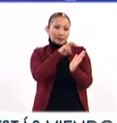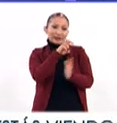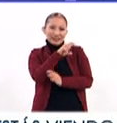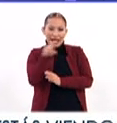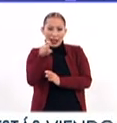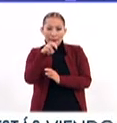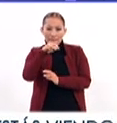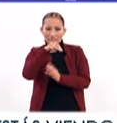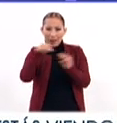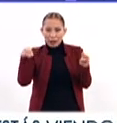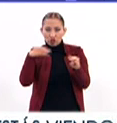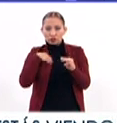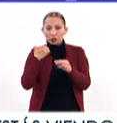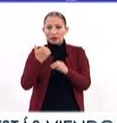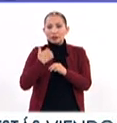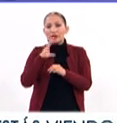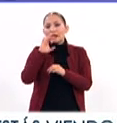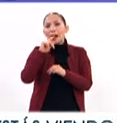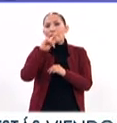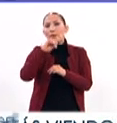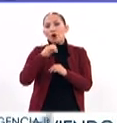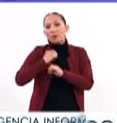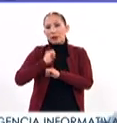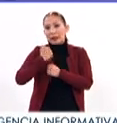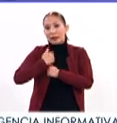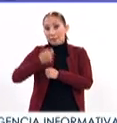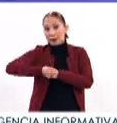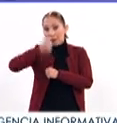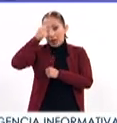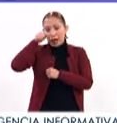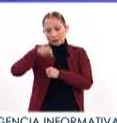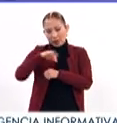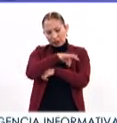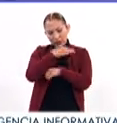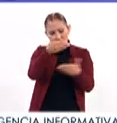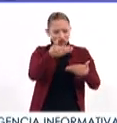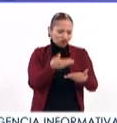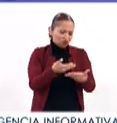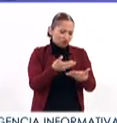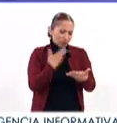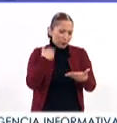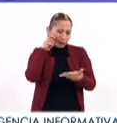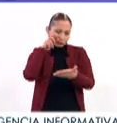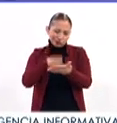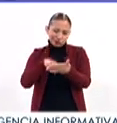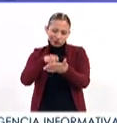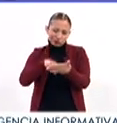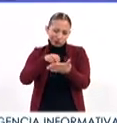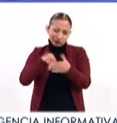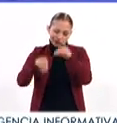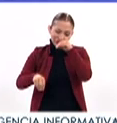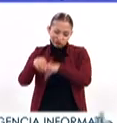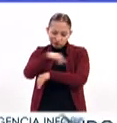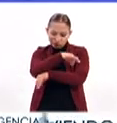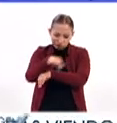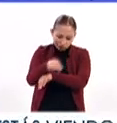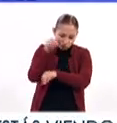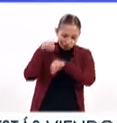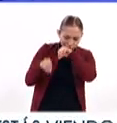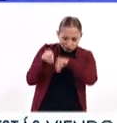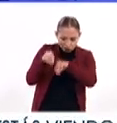del campo militar, que fue la primera que se hizo. Sobre ese diseño nosotros trabajamos todos los planos de